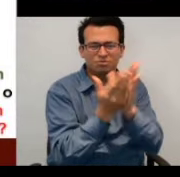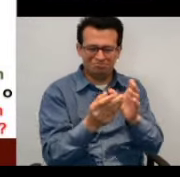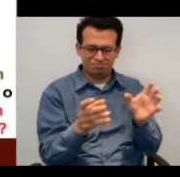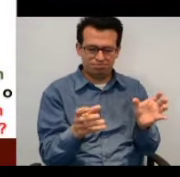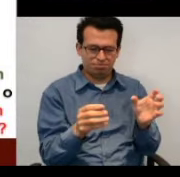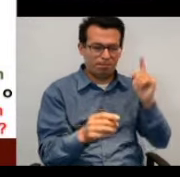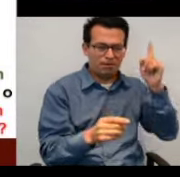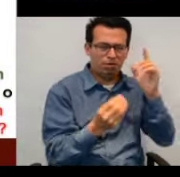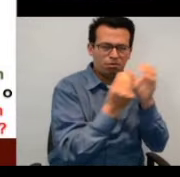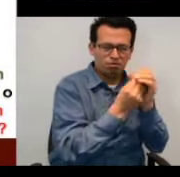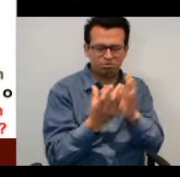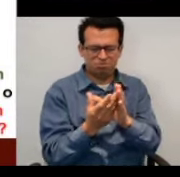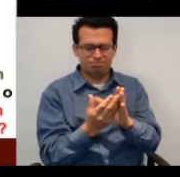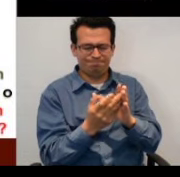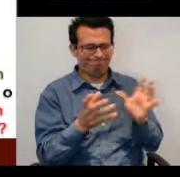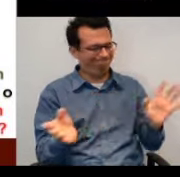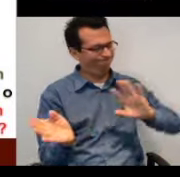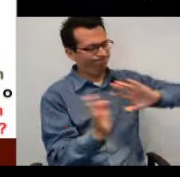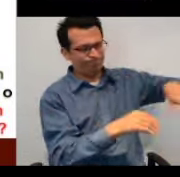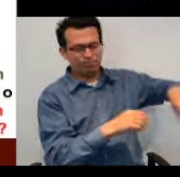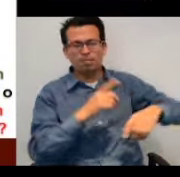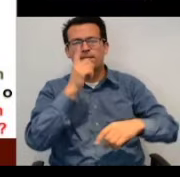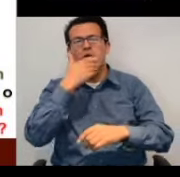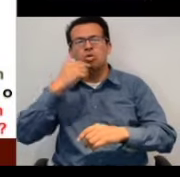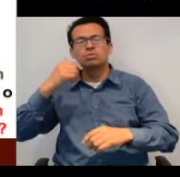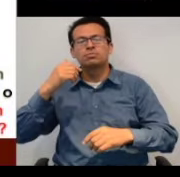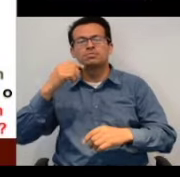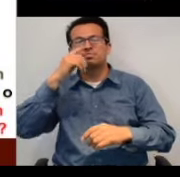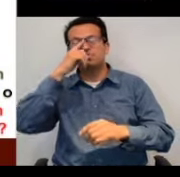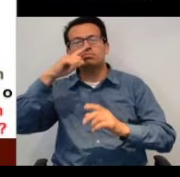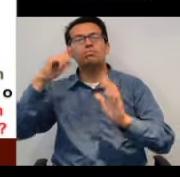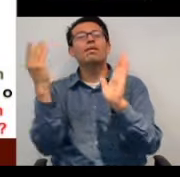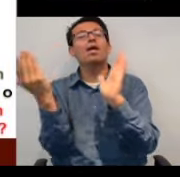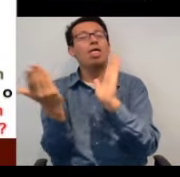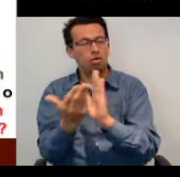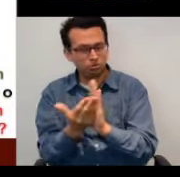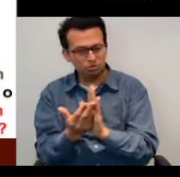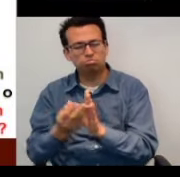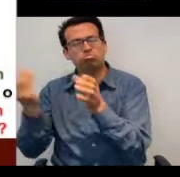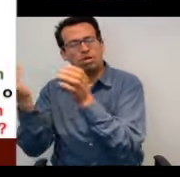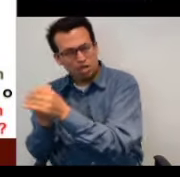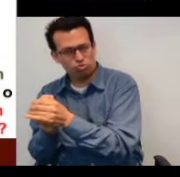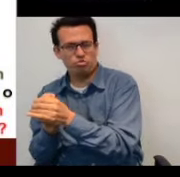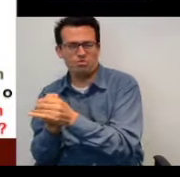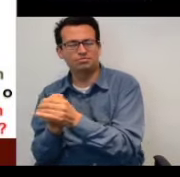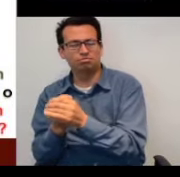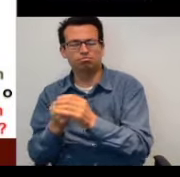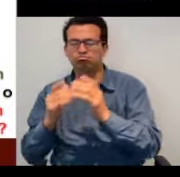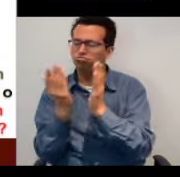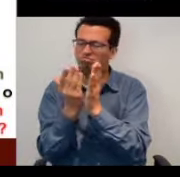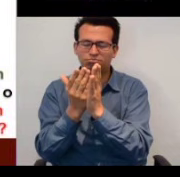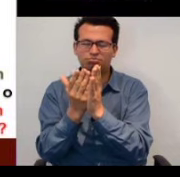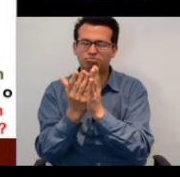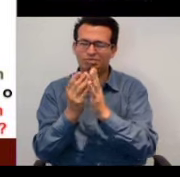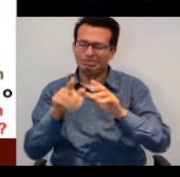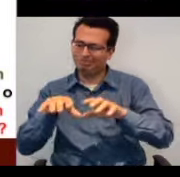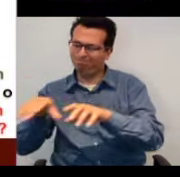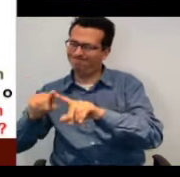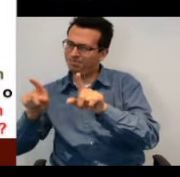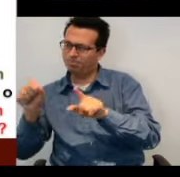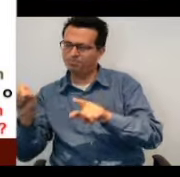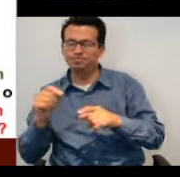Adicional a esto, hay otra referencia fundamental y es la traducción, el término original